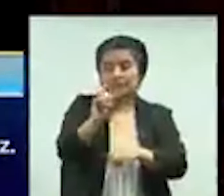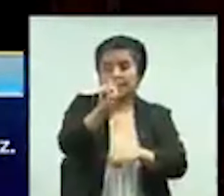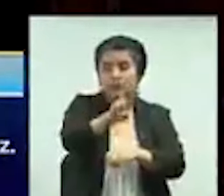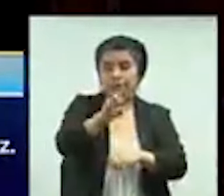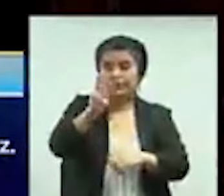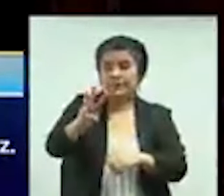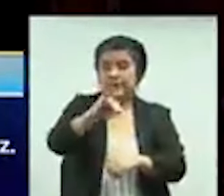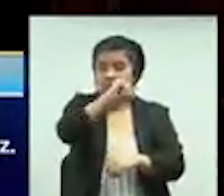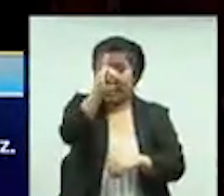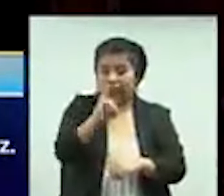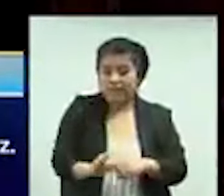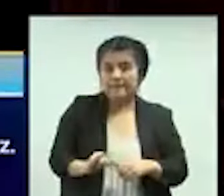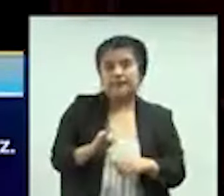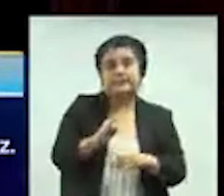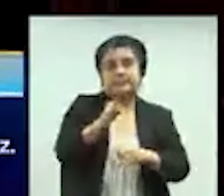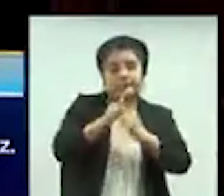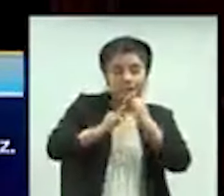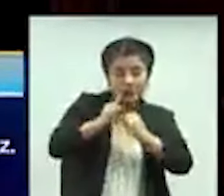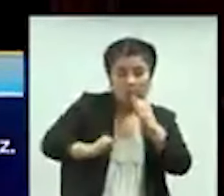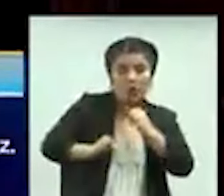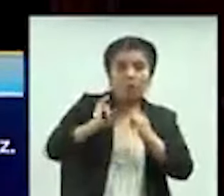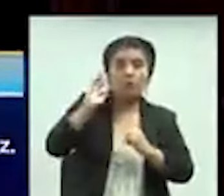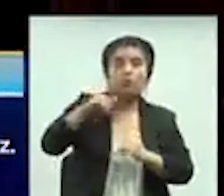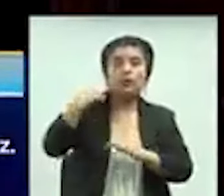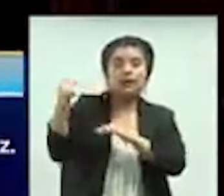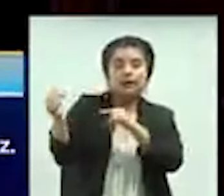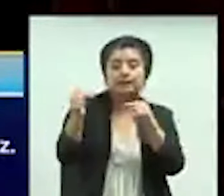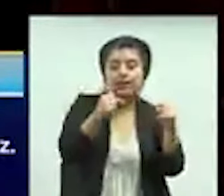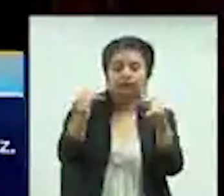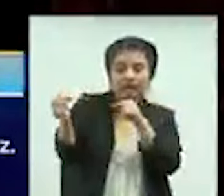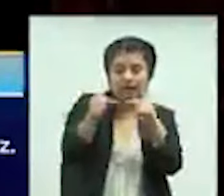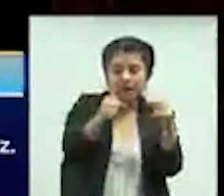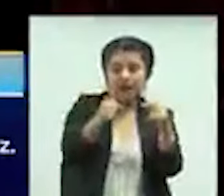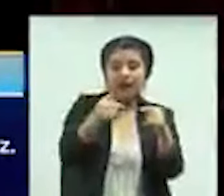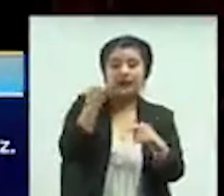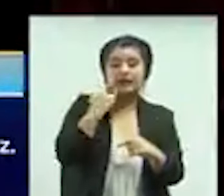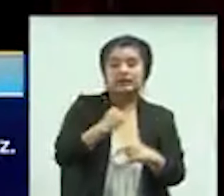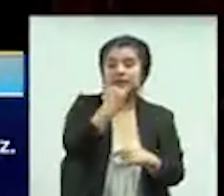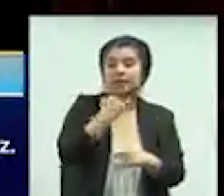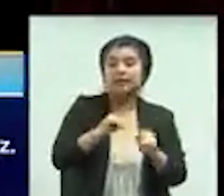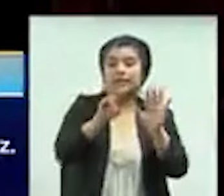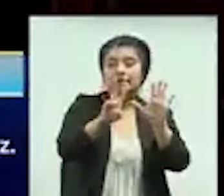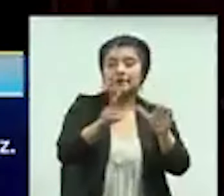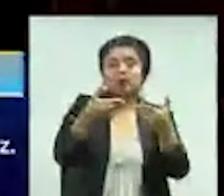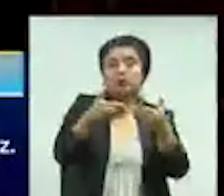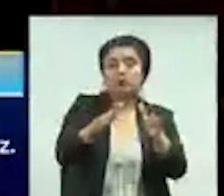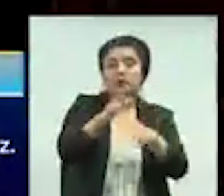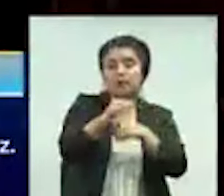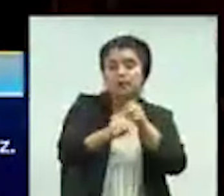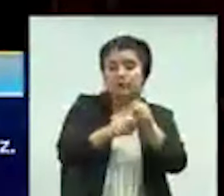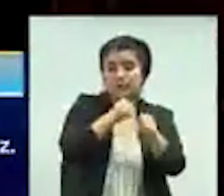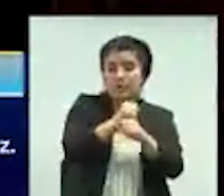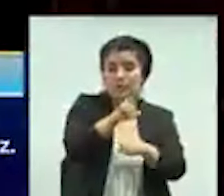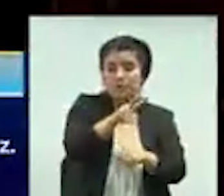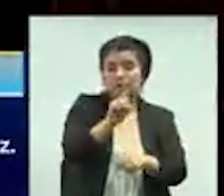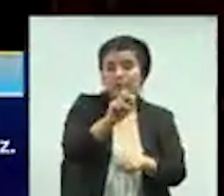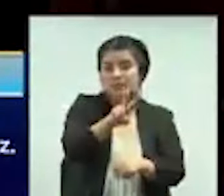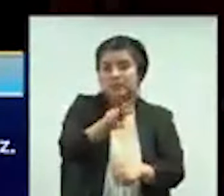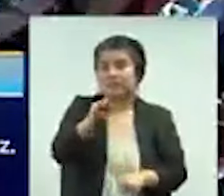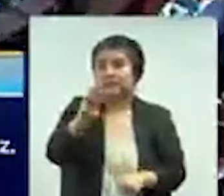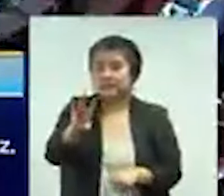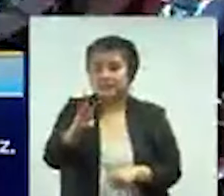lo rompió al atacar a Israel el 7 de octubre del mismo año?